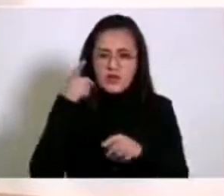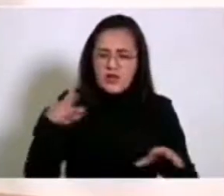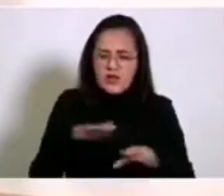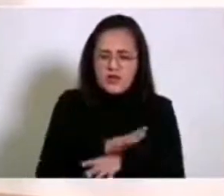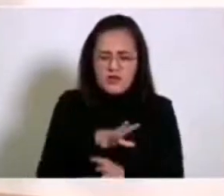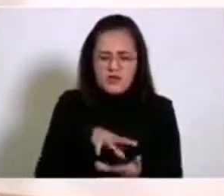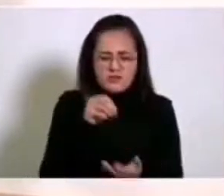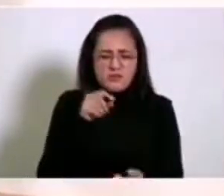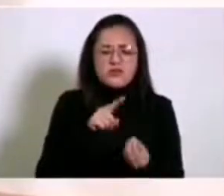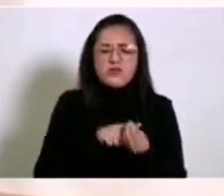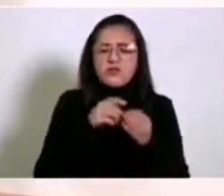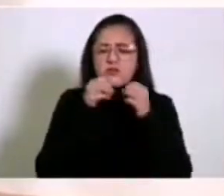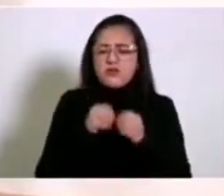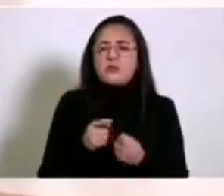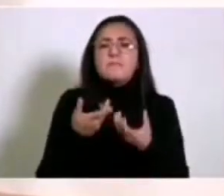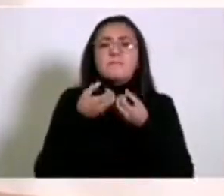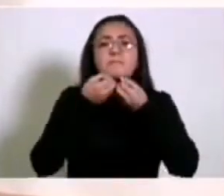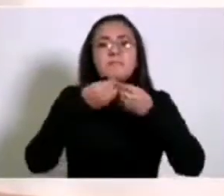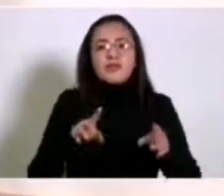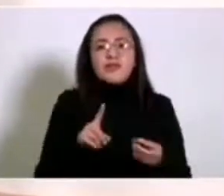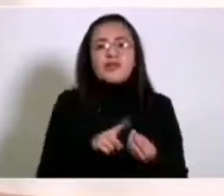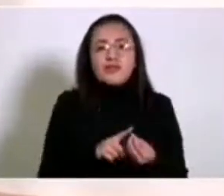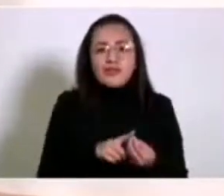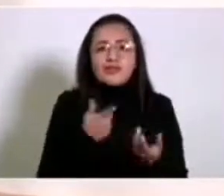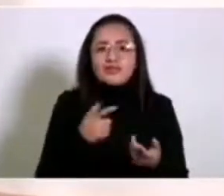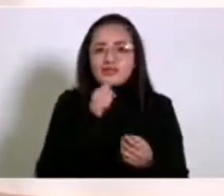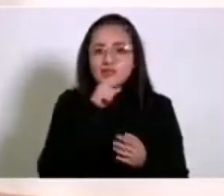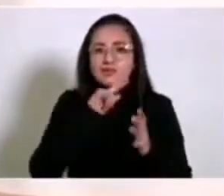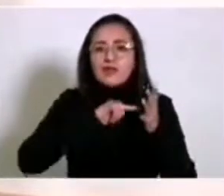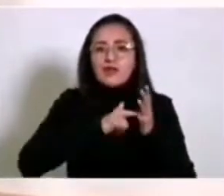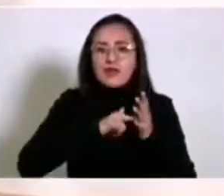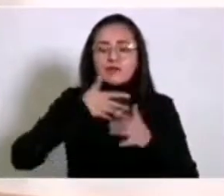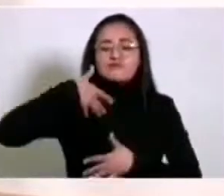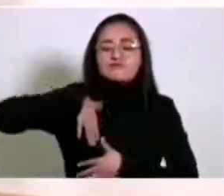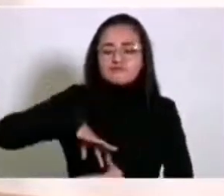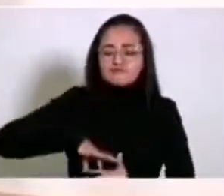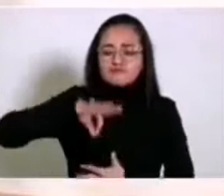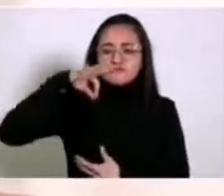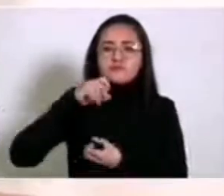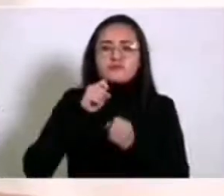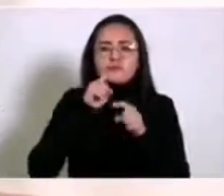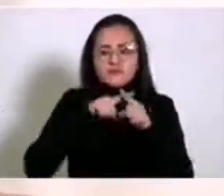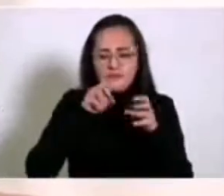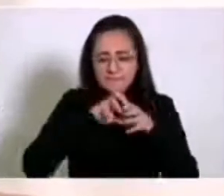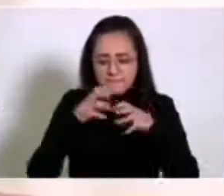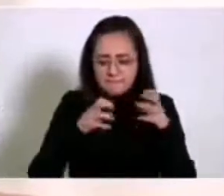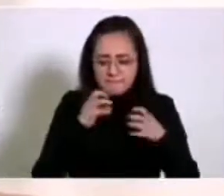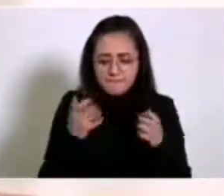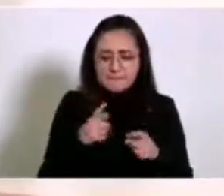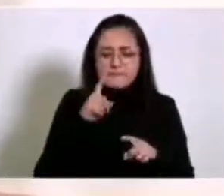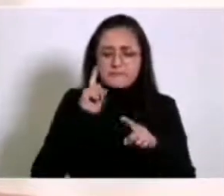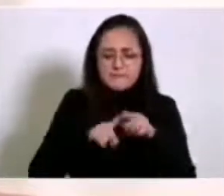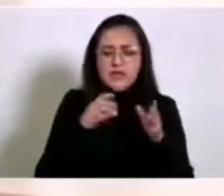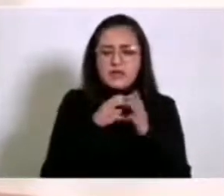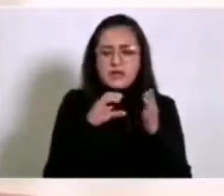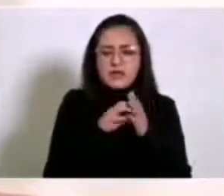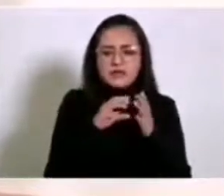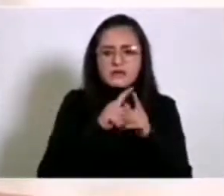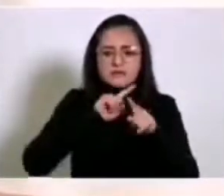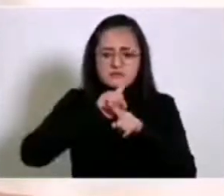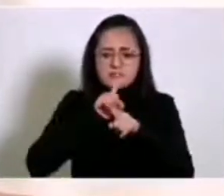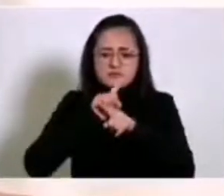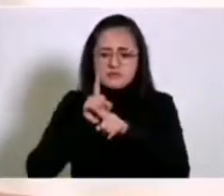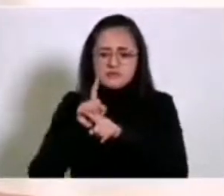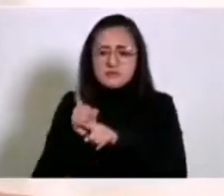y el original se encuentra extraviado o bien los relojes de bolsillo que se encuentran desarmados a los que le retiró la caja y las manecillas